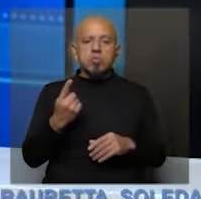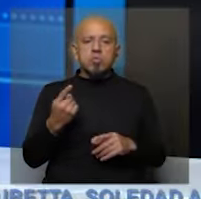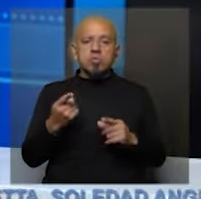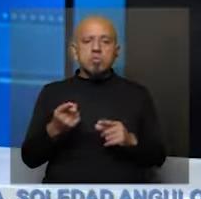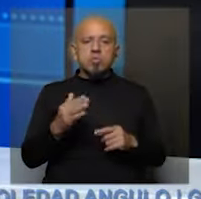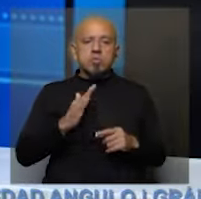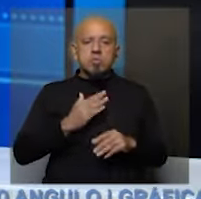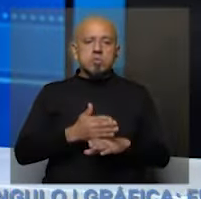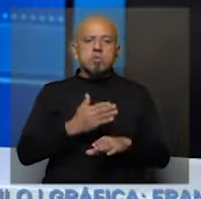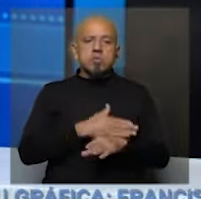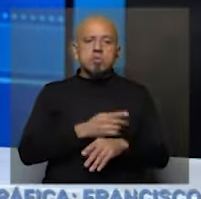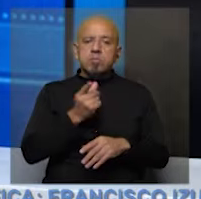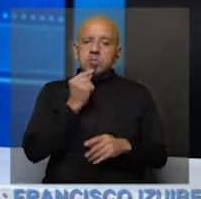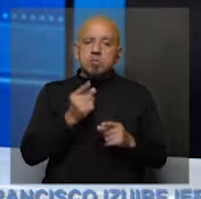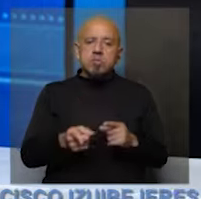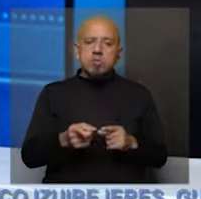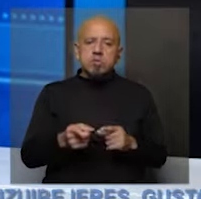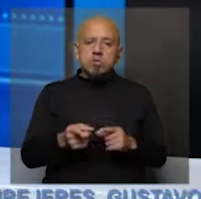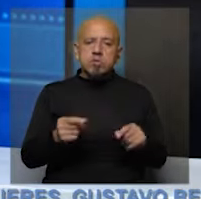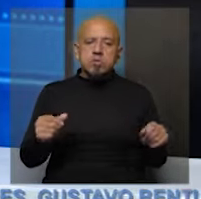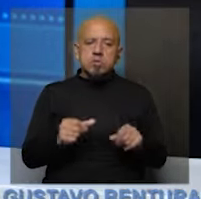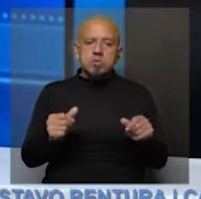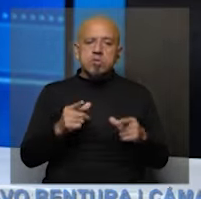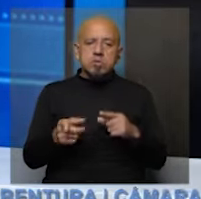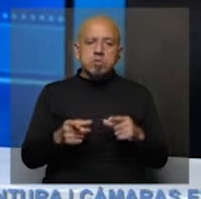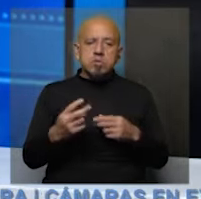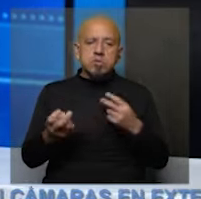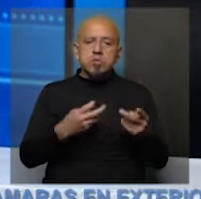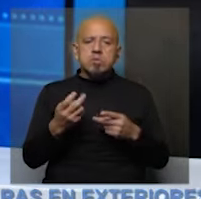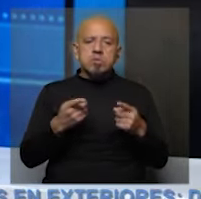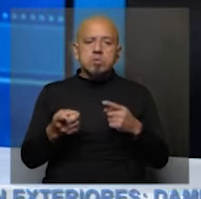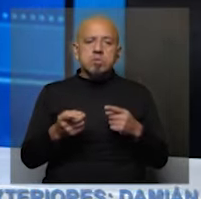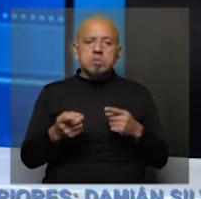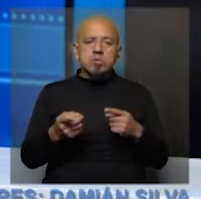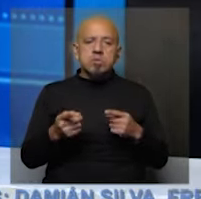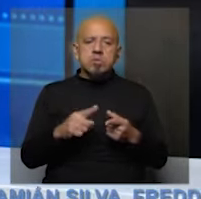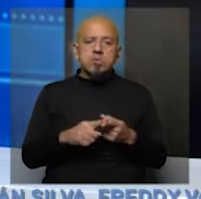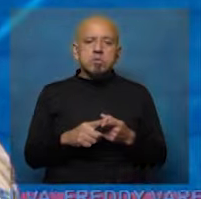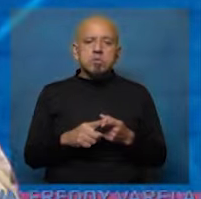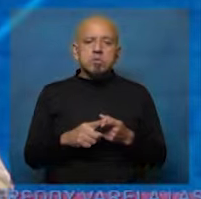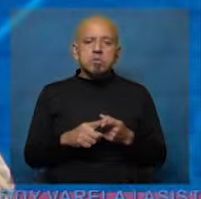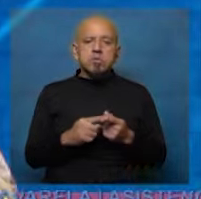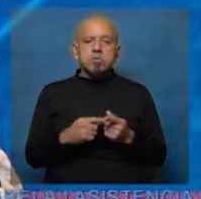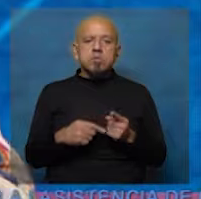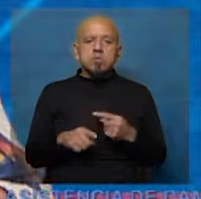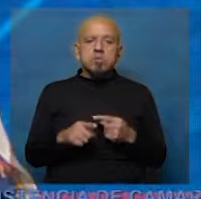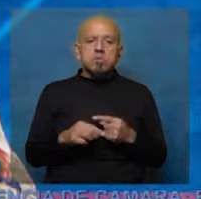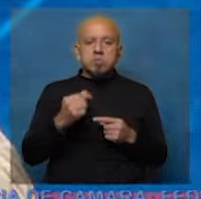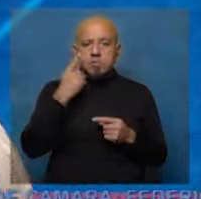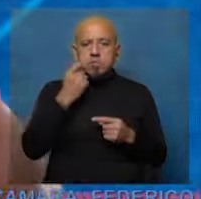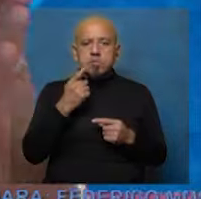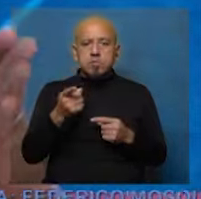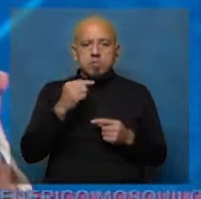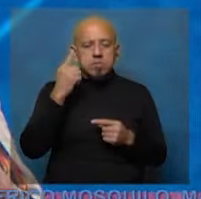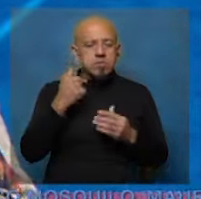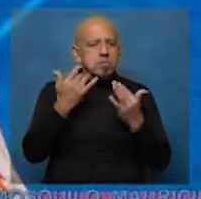mujer antes de ir a la comisaría que haga ese paso previo de Buscar asesoramiento nuestros lugares que mencionabas vos tienen que tener prevista una